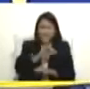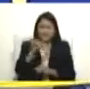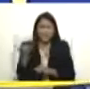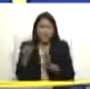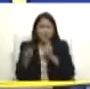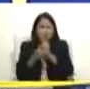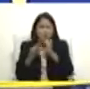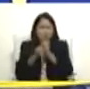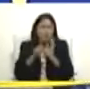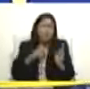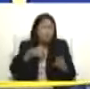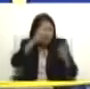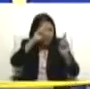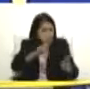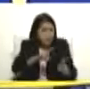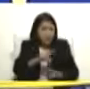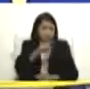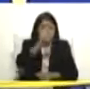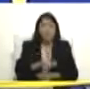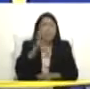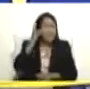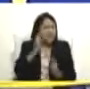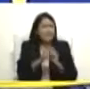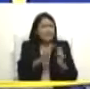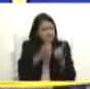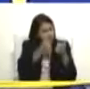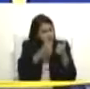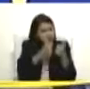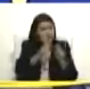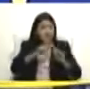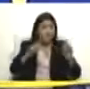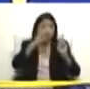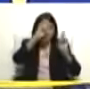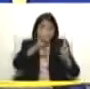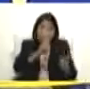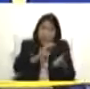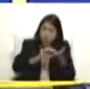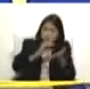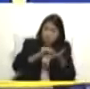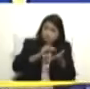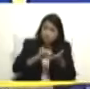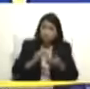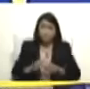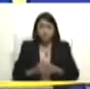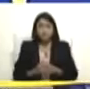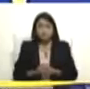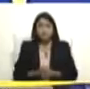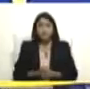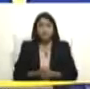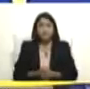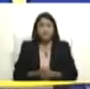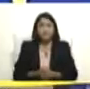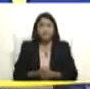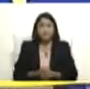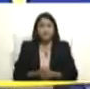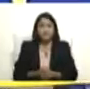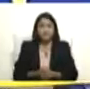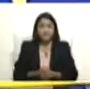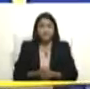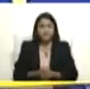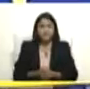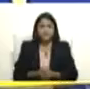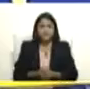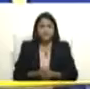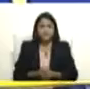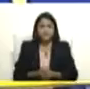buena periodista, hace buenos trabajos, de buen nivel. Osmary Hernández, la respeto,